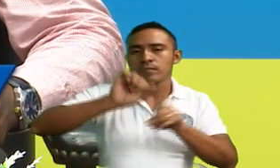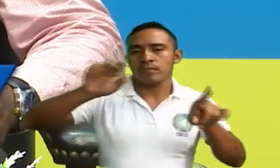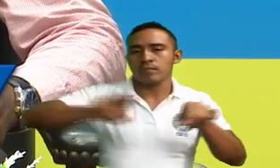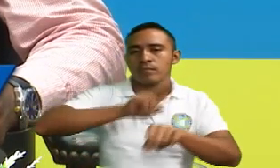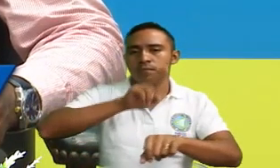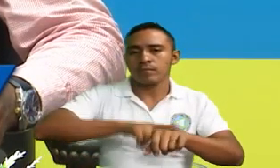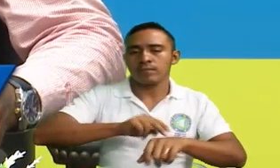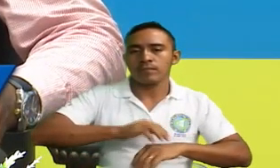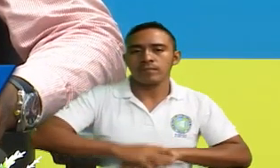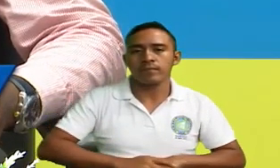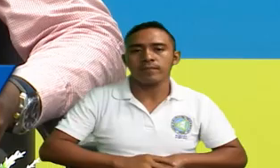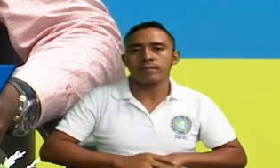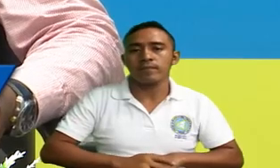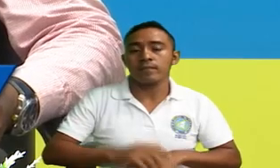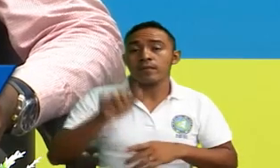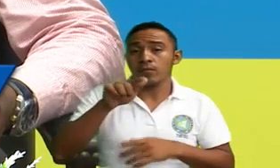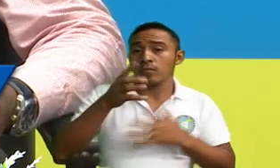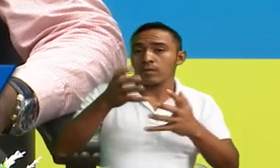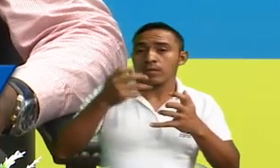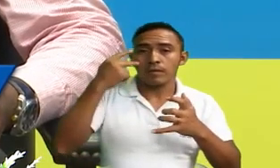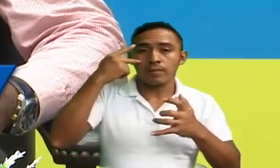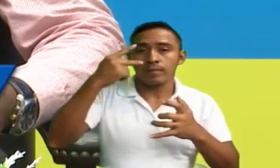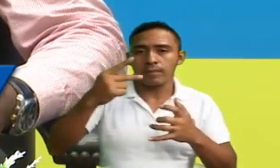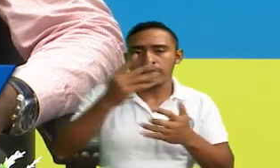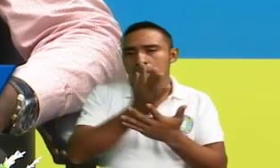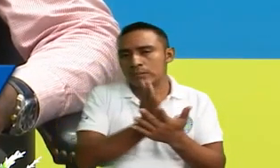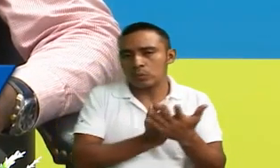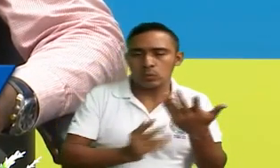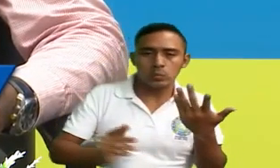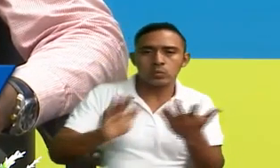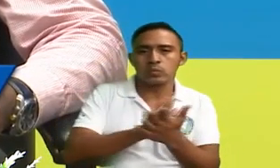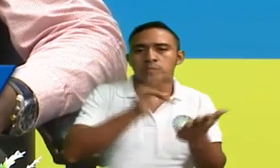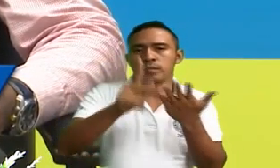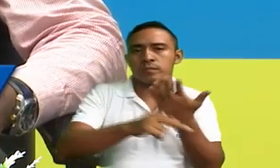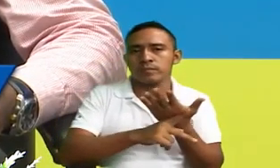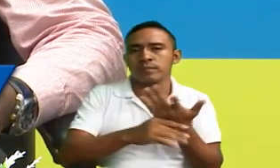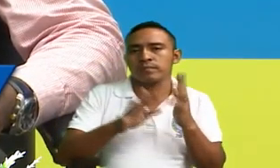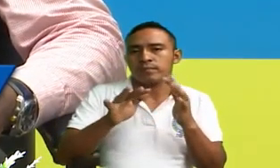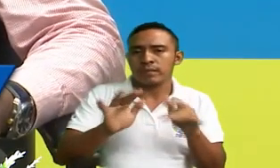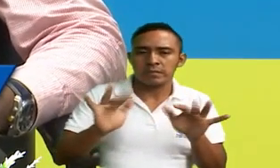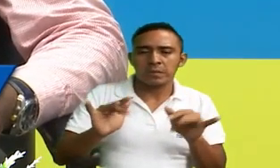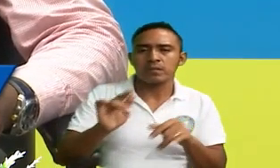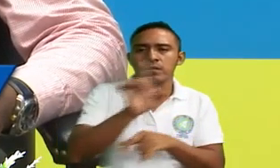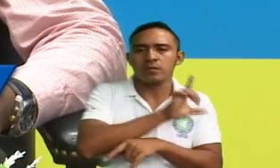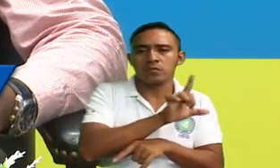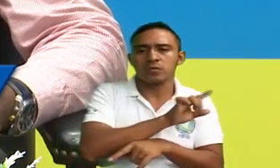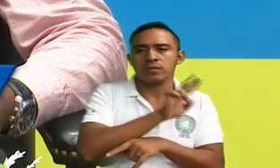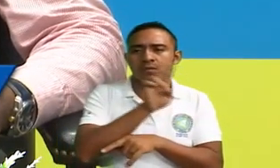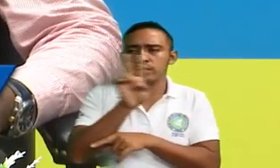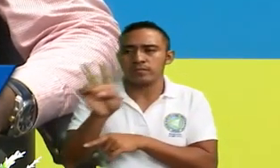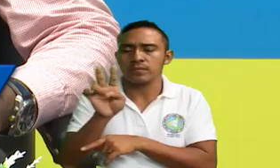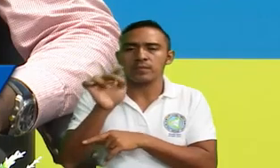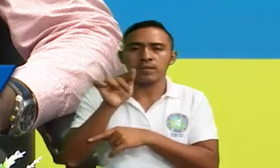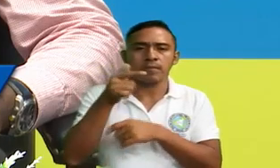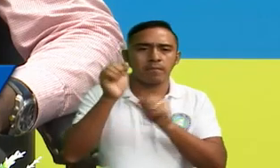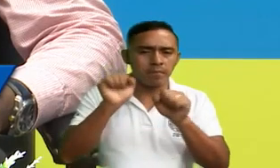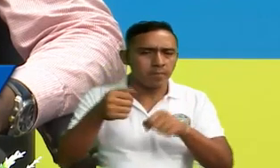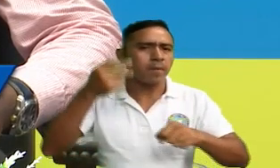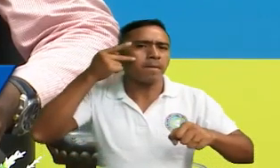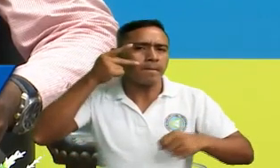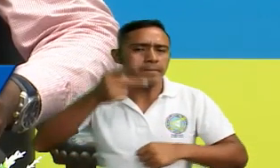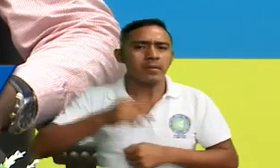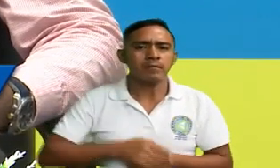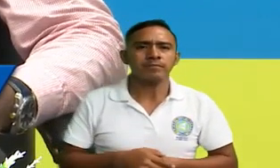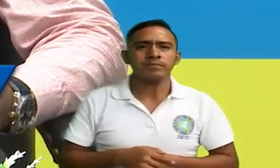el canal de la Asamblea Nacional. Si usted quiere ver alguno de los programas que pasamos de lunes a viernes en vivo, también lo puede